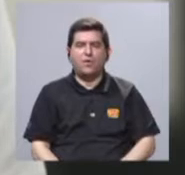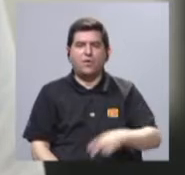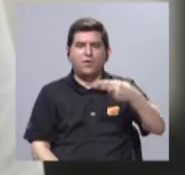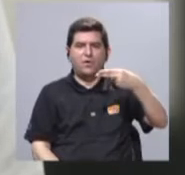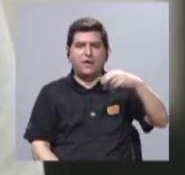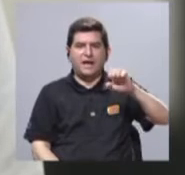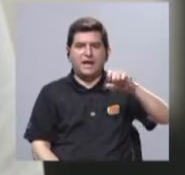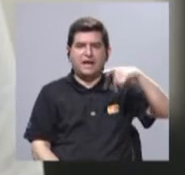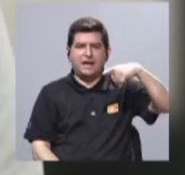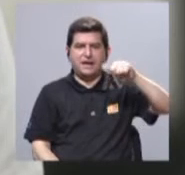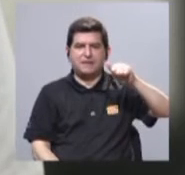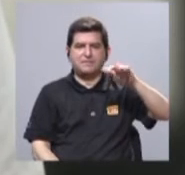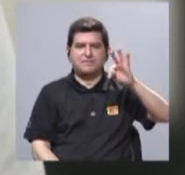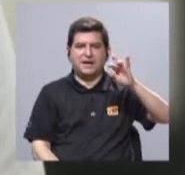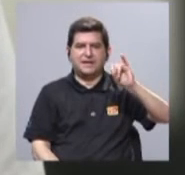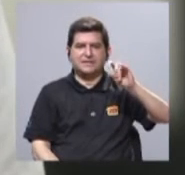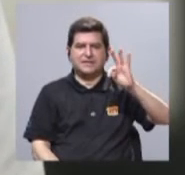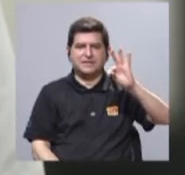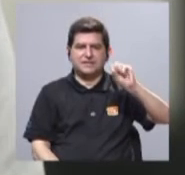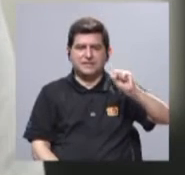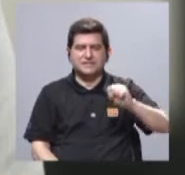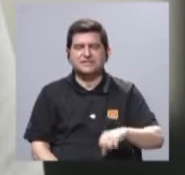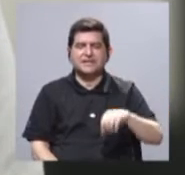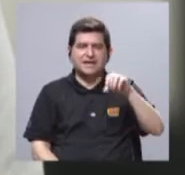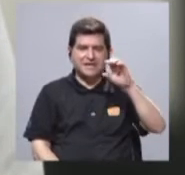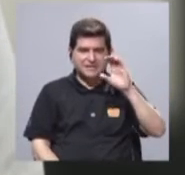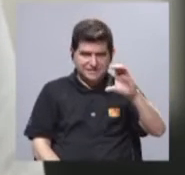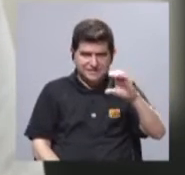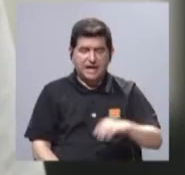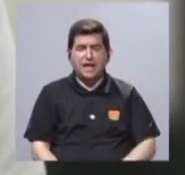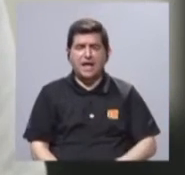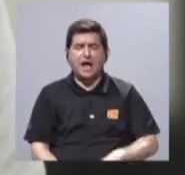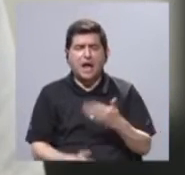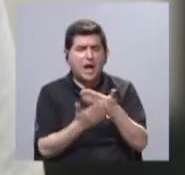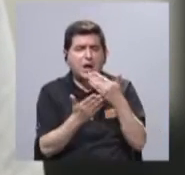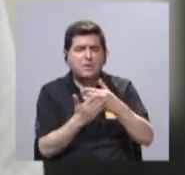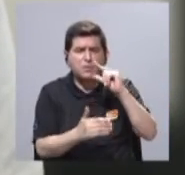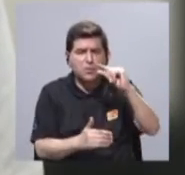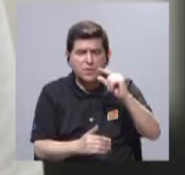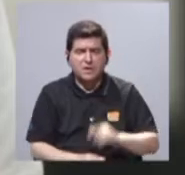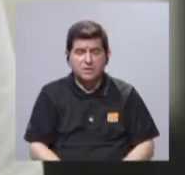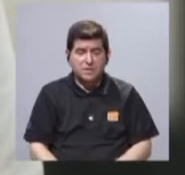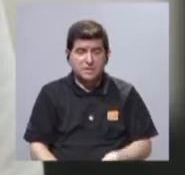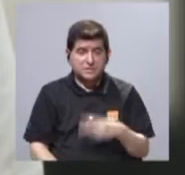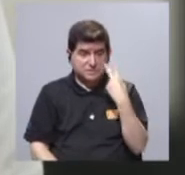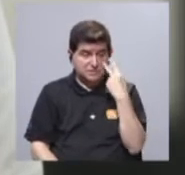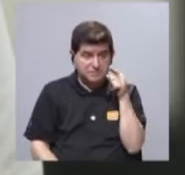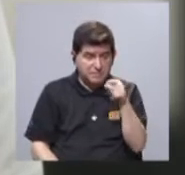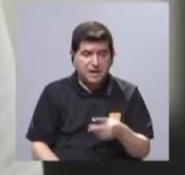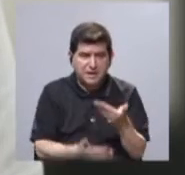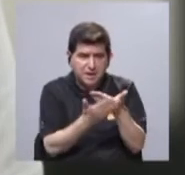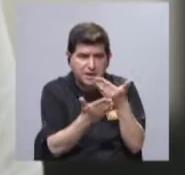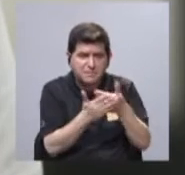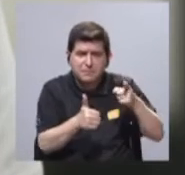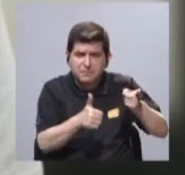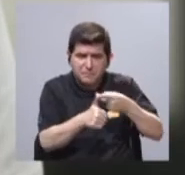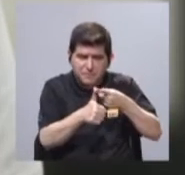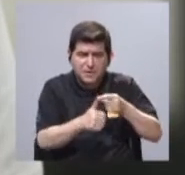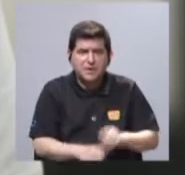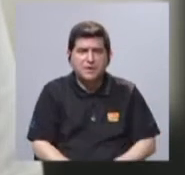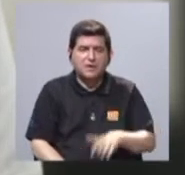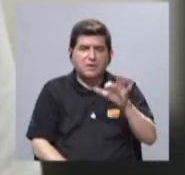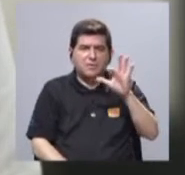ese tipo por ejemplo los medicamentos para el sida los medicamentos para la hepatitis de que tuvieron ensayos más